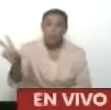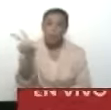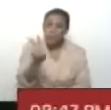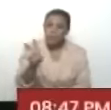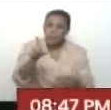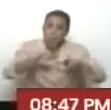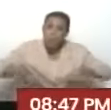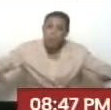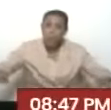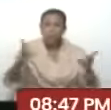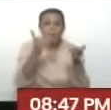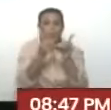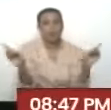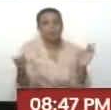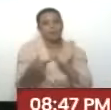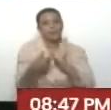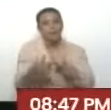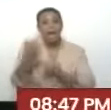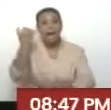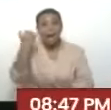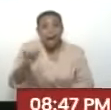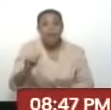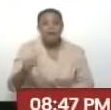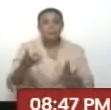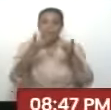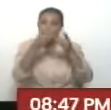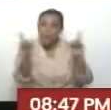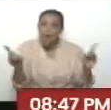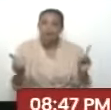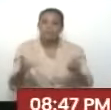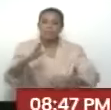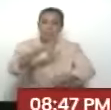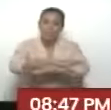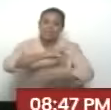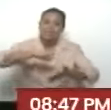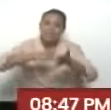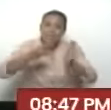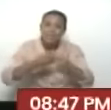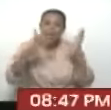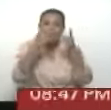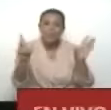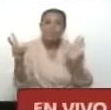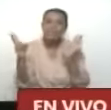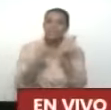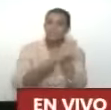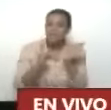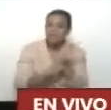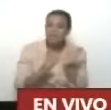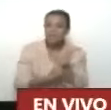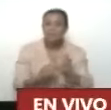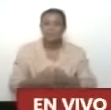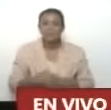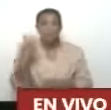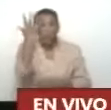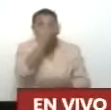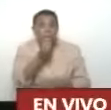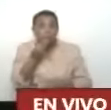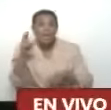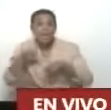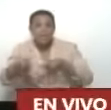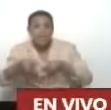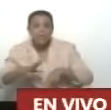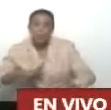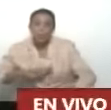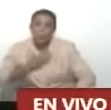el espacio más democrático del mundo. Es decir, este país marcha sobre la opinión no solamente de los grandes, sino que su juventud y su niñez,